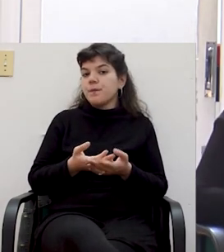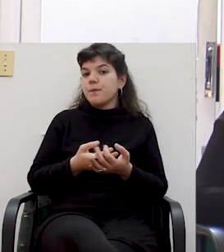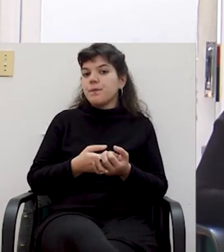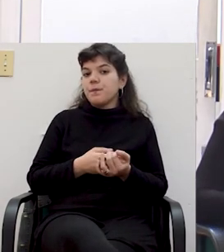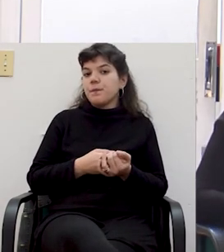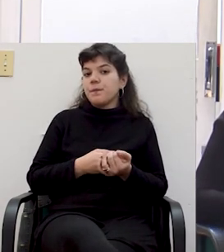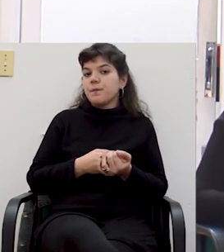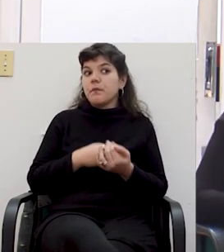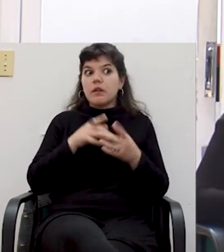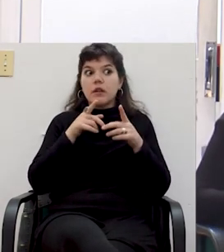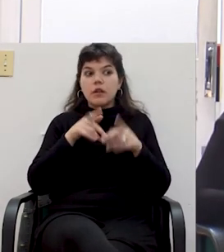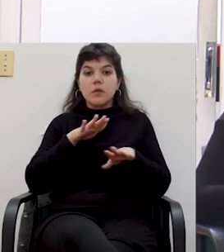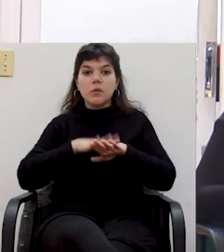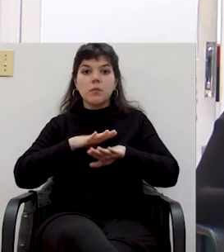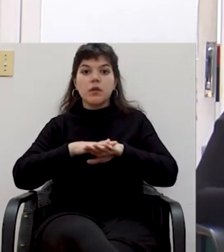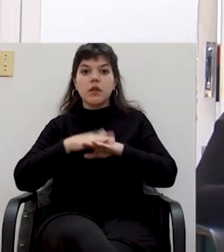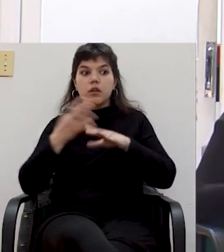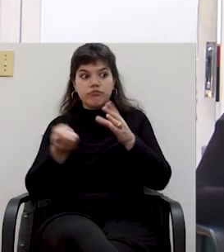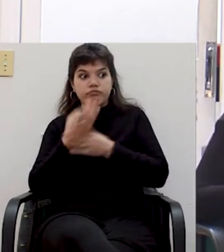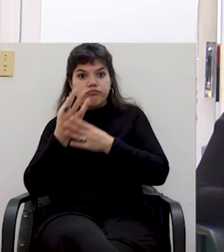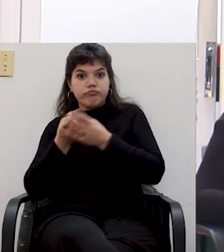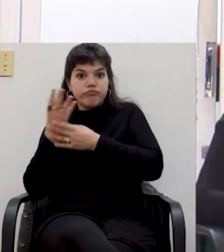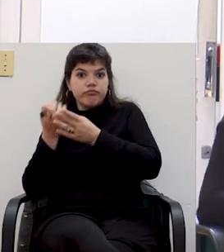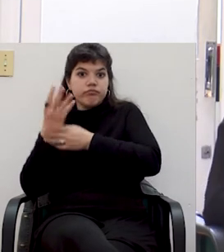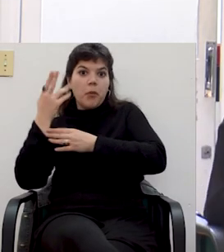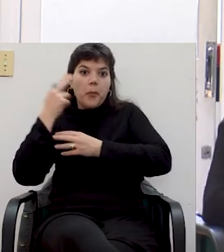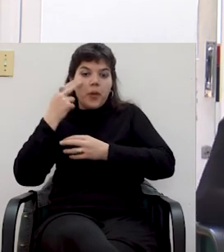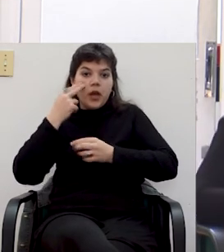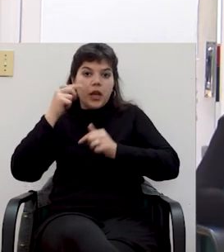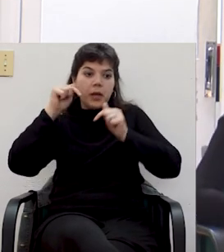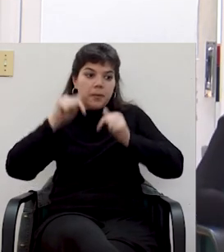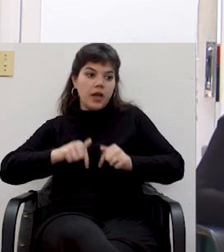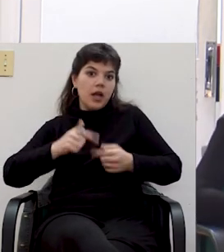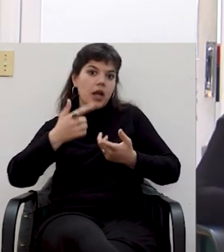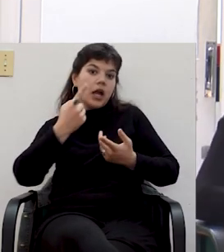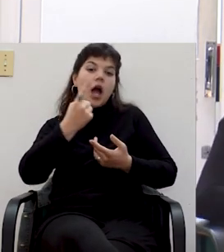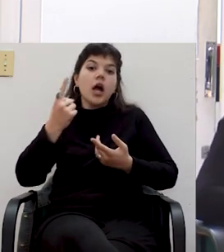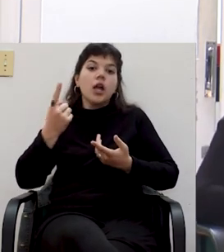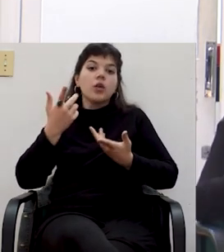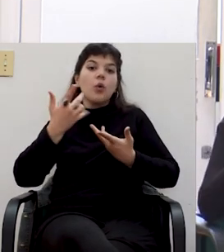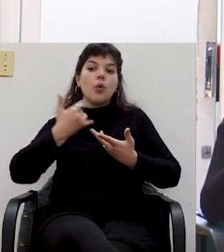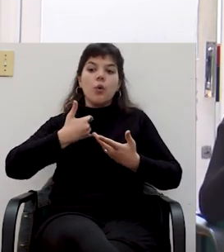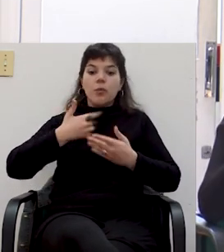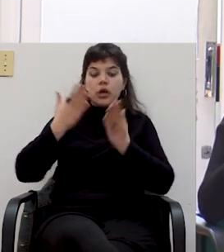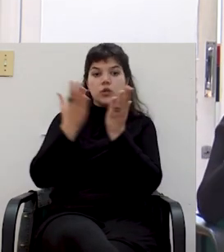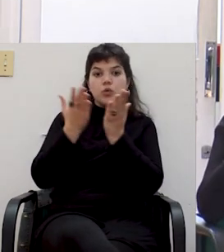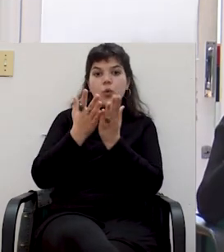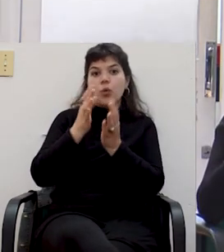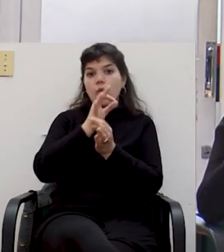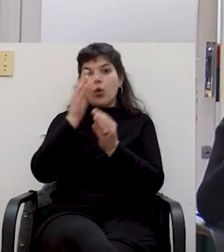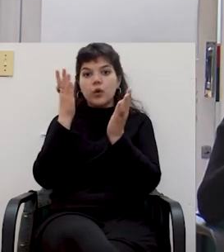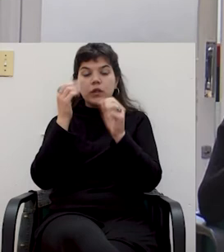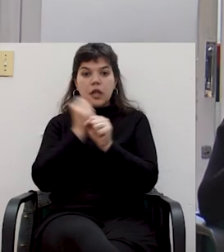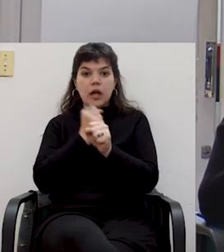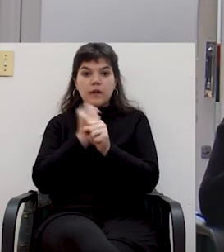Y ahí es donde de alguna manera se generan problemas en esto de las condiciones de estudio y de trabajo, se